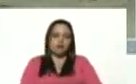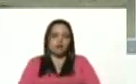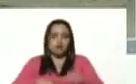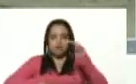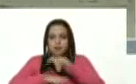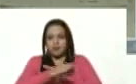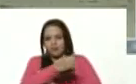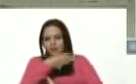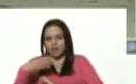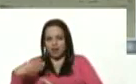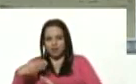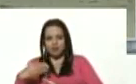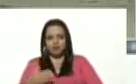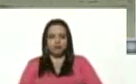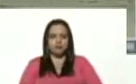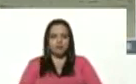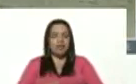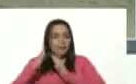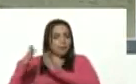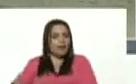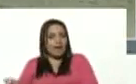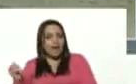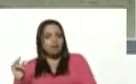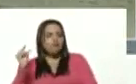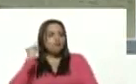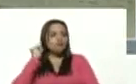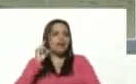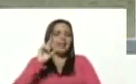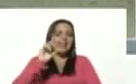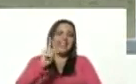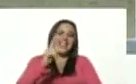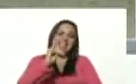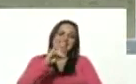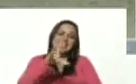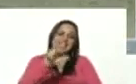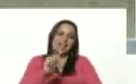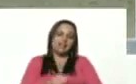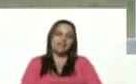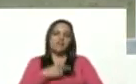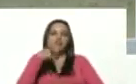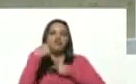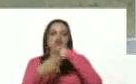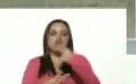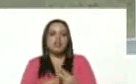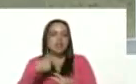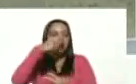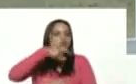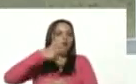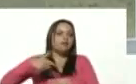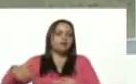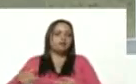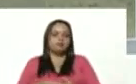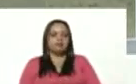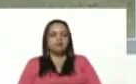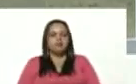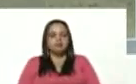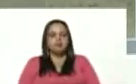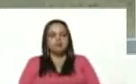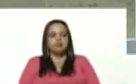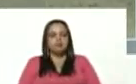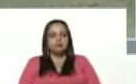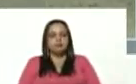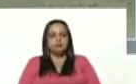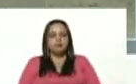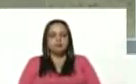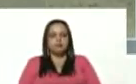Allá está Keila, Keila Escalona, vocera del Poder Popular, el